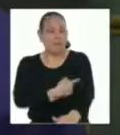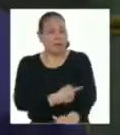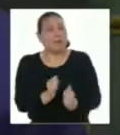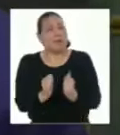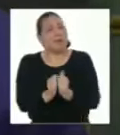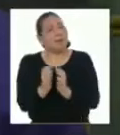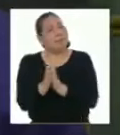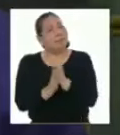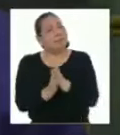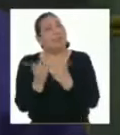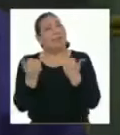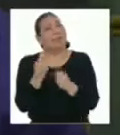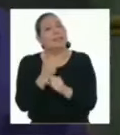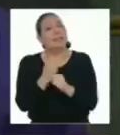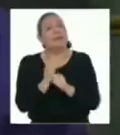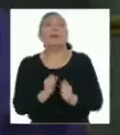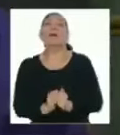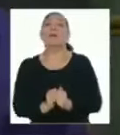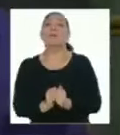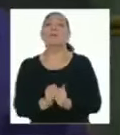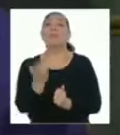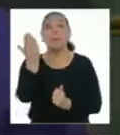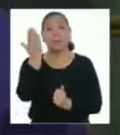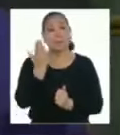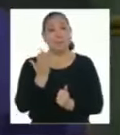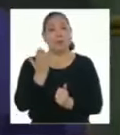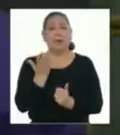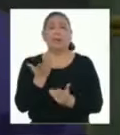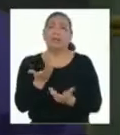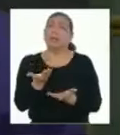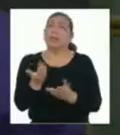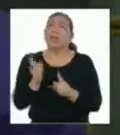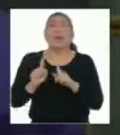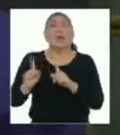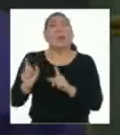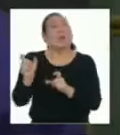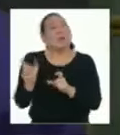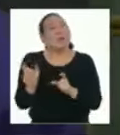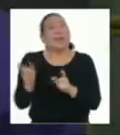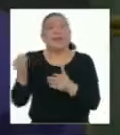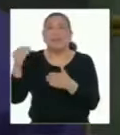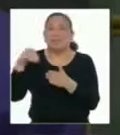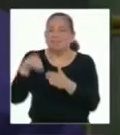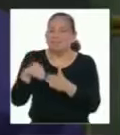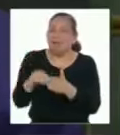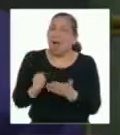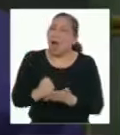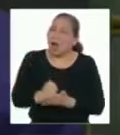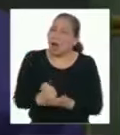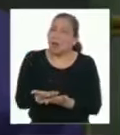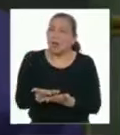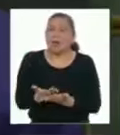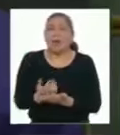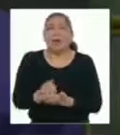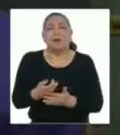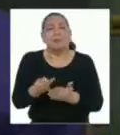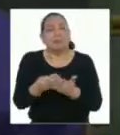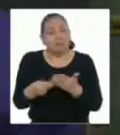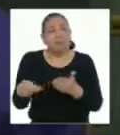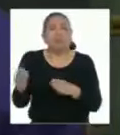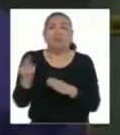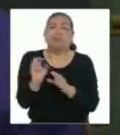fuertemente y con ánimo esta labor. Y te pedimos por los que no se suman todavía a esta gran cadena de